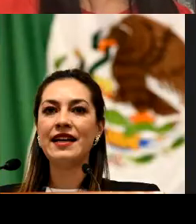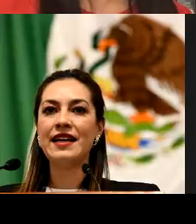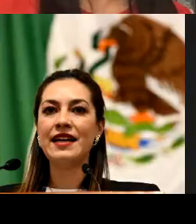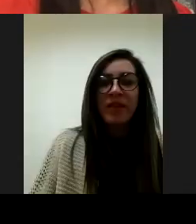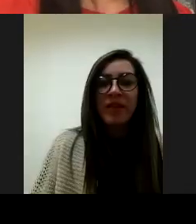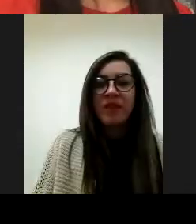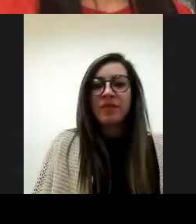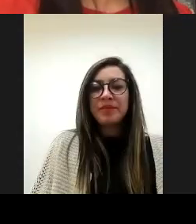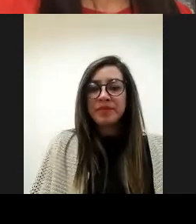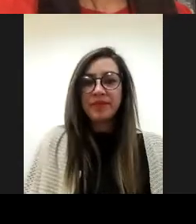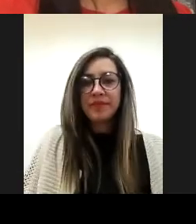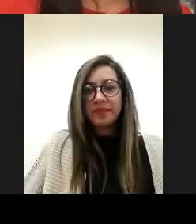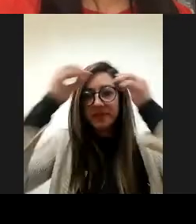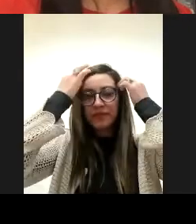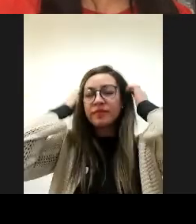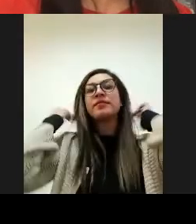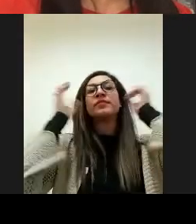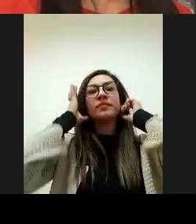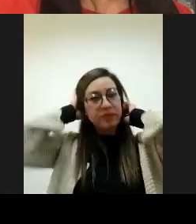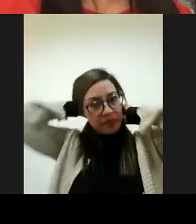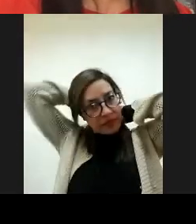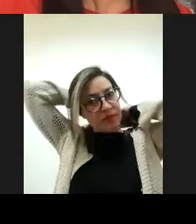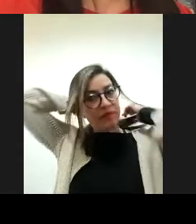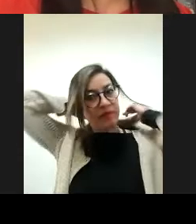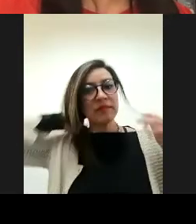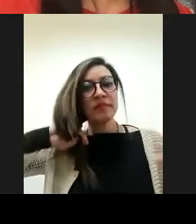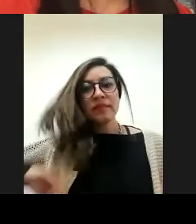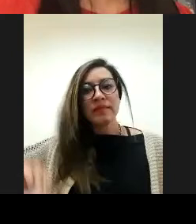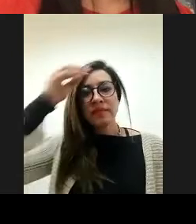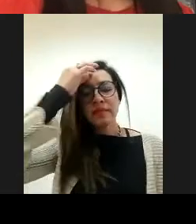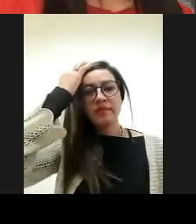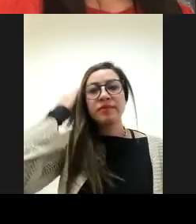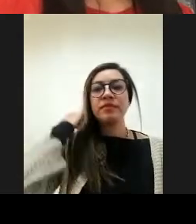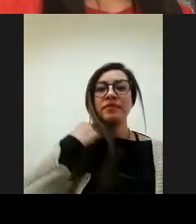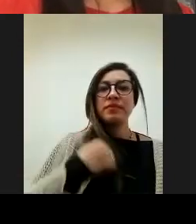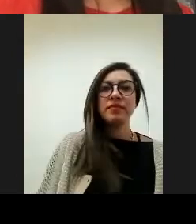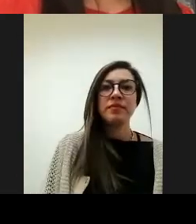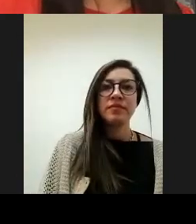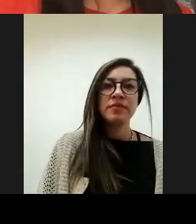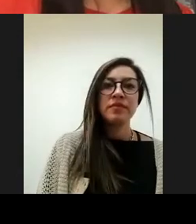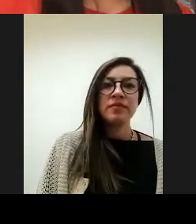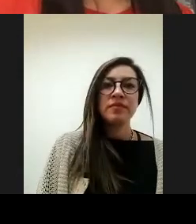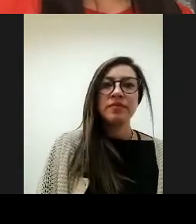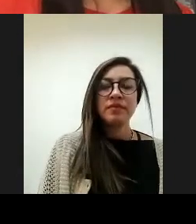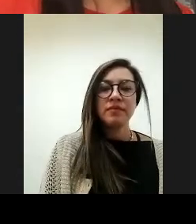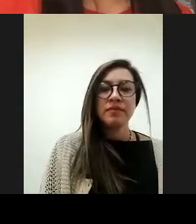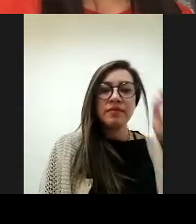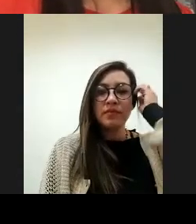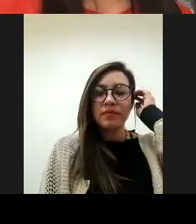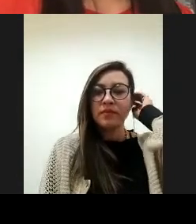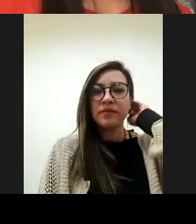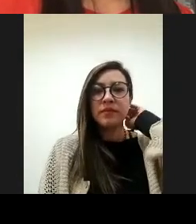alcaldías. Y esto, sin duda, presenta un antes y un después. porque en muchos de los